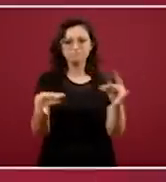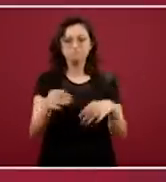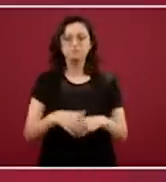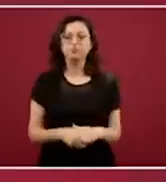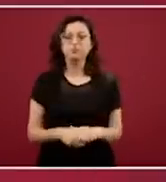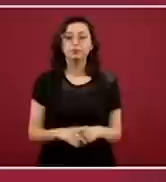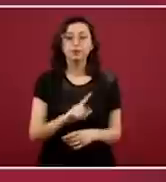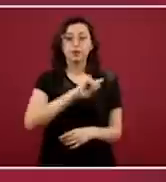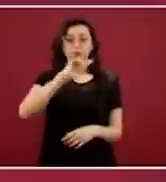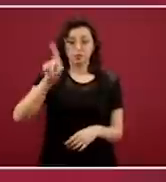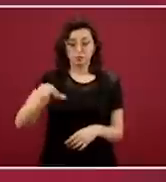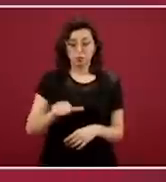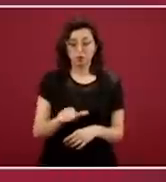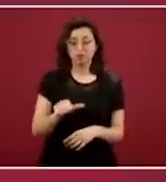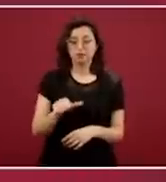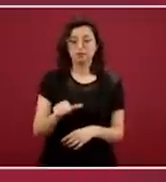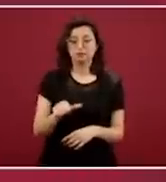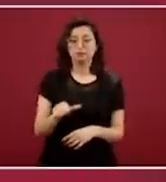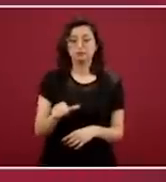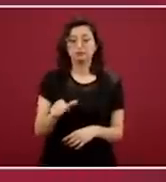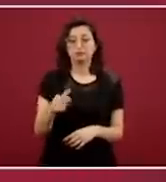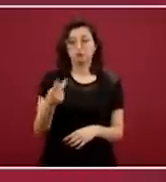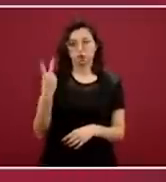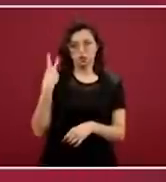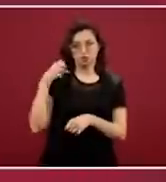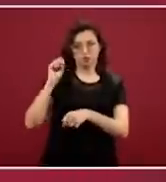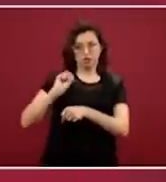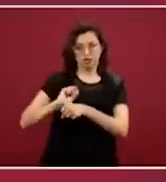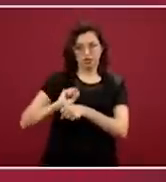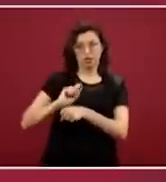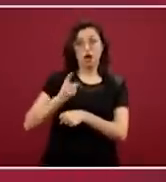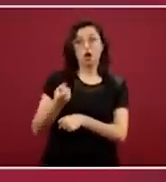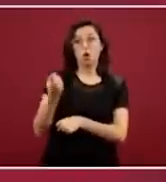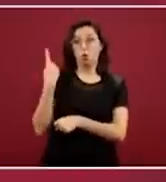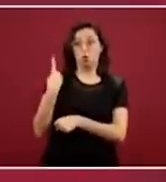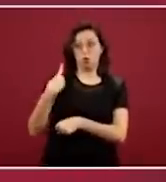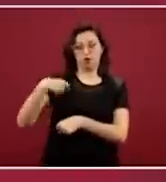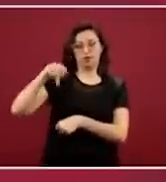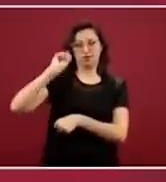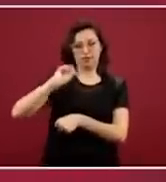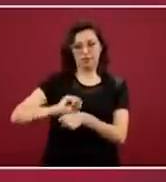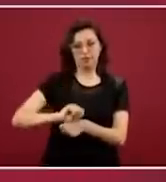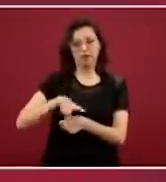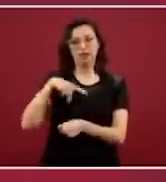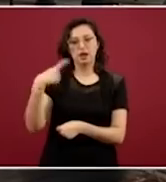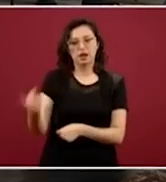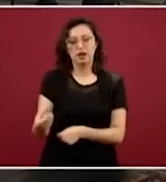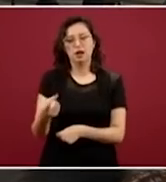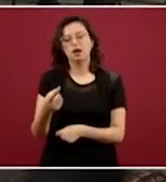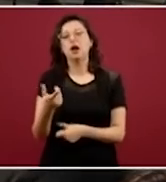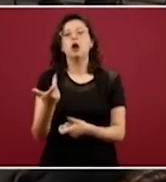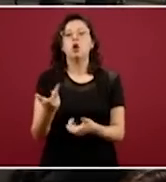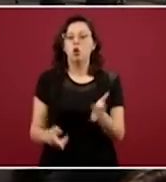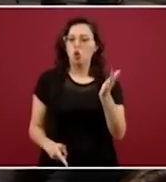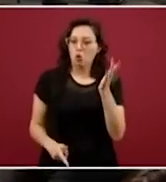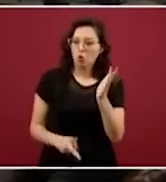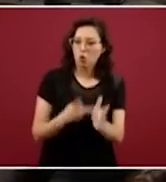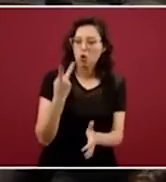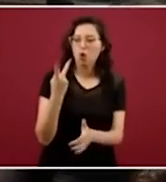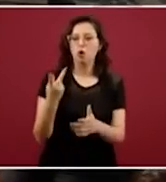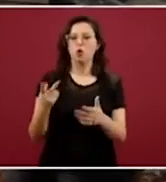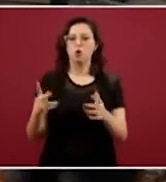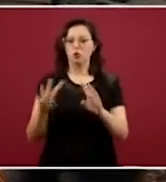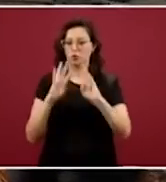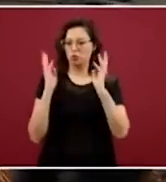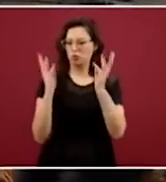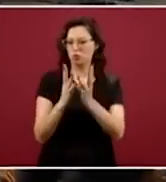la semana siguiente, el doctor Alcocer, quien es además de secretario, el presidente del Consejo Nacional de Salud, convocó al Consejo Nacional de Salud en su